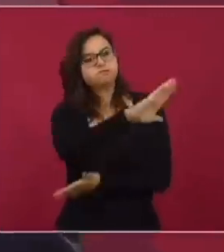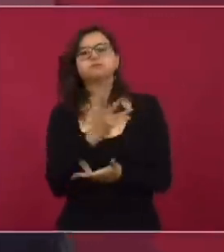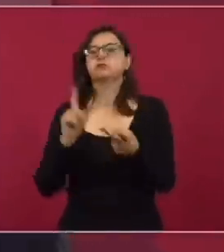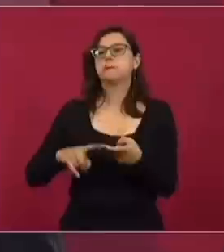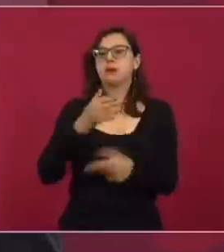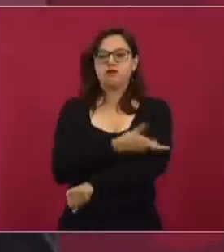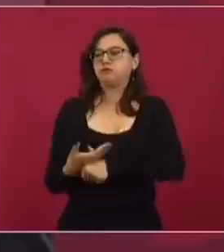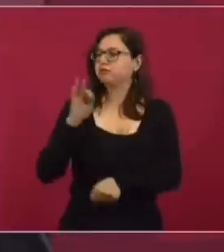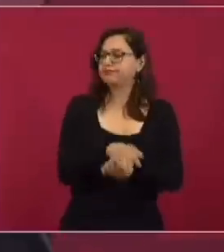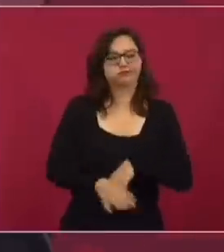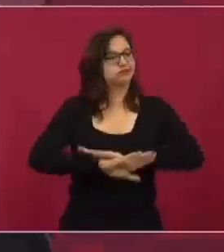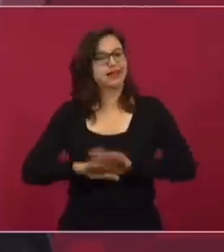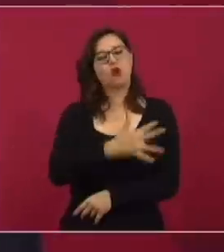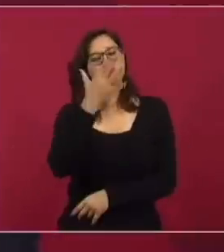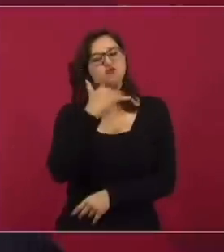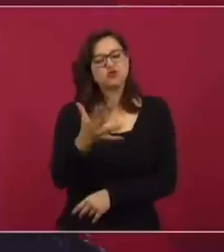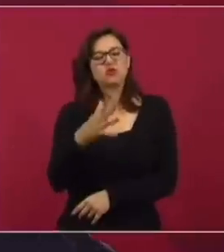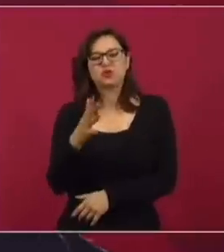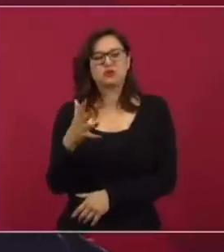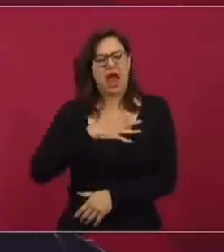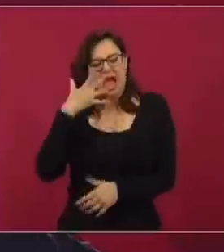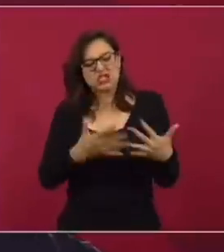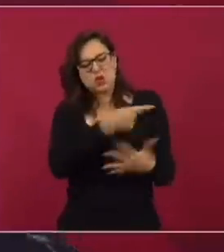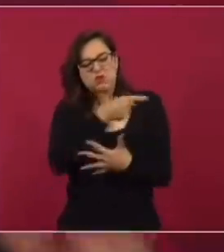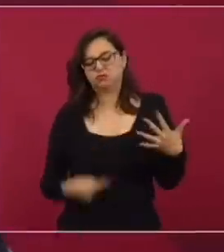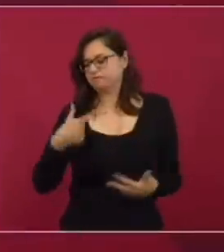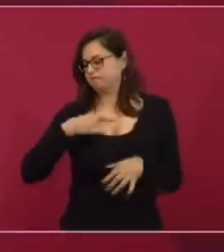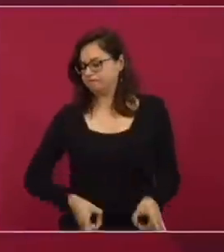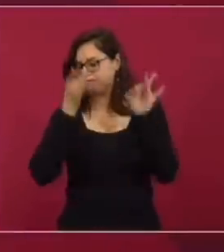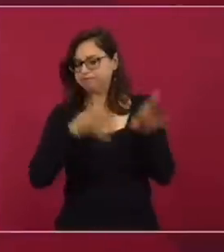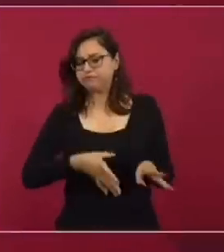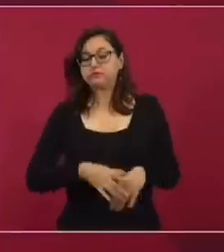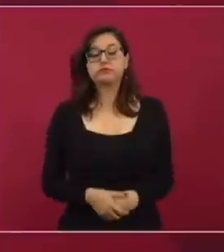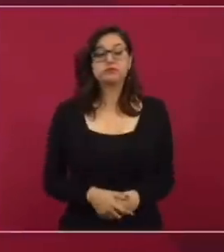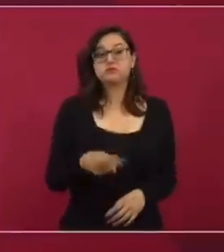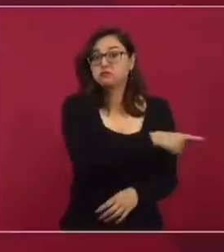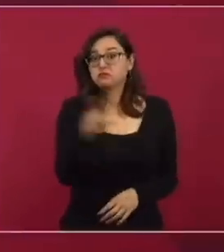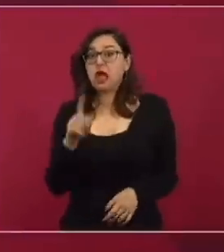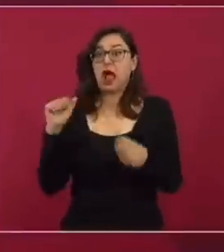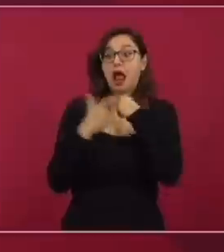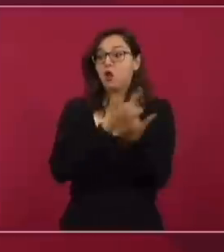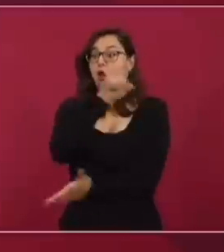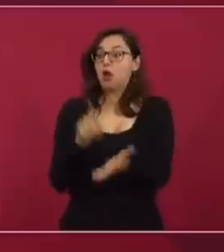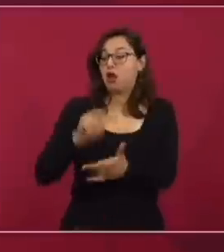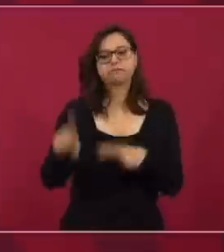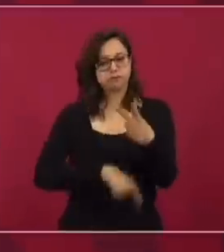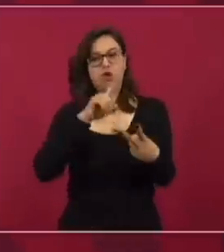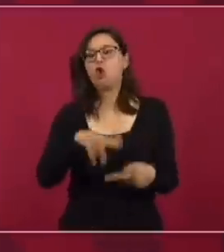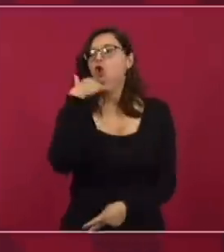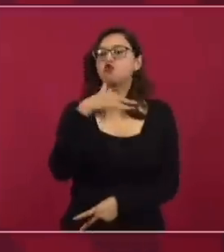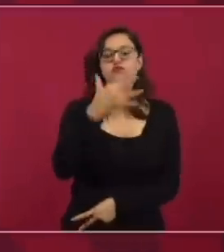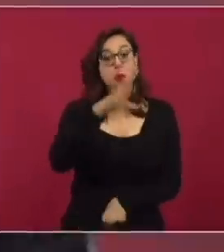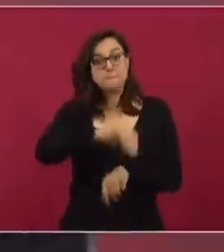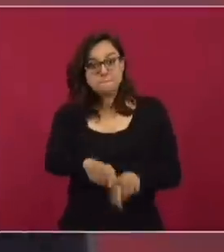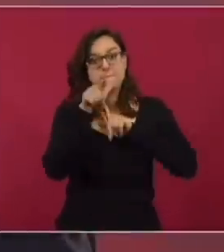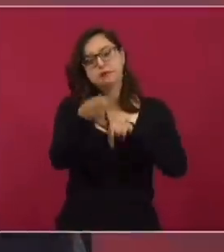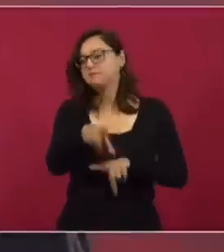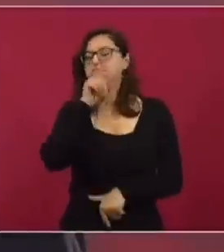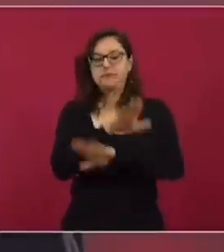esas lacras de la política. Entonces, no hay impunidad, cero corrupción. Por eso no